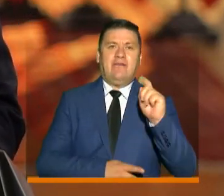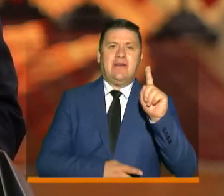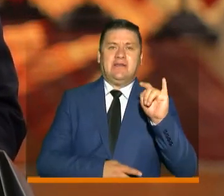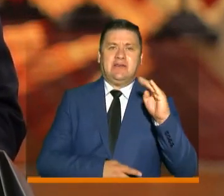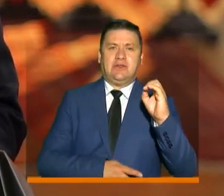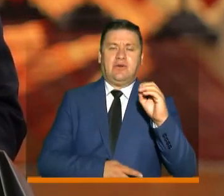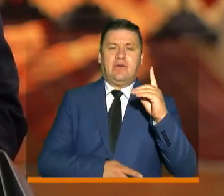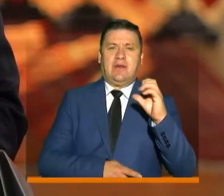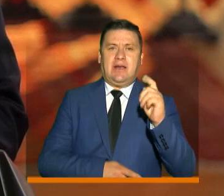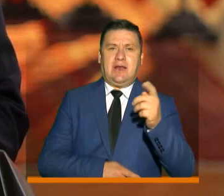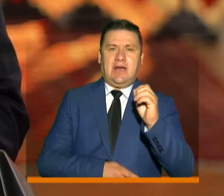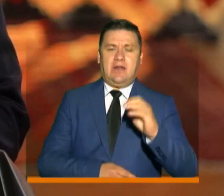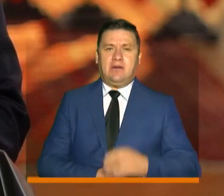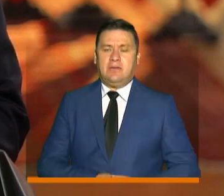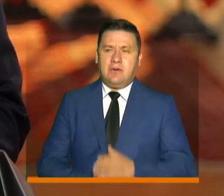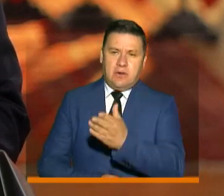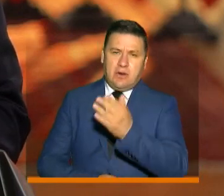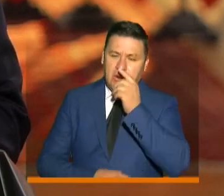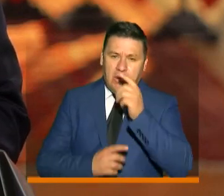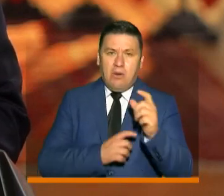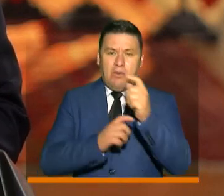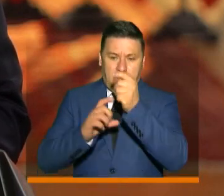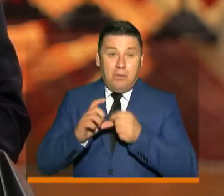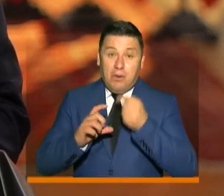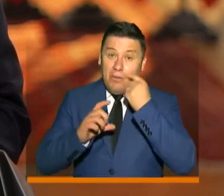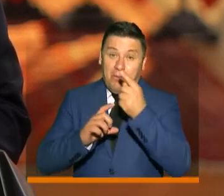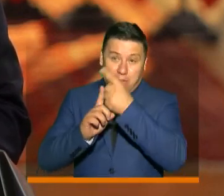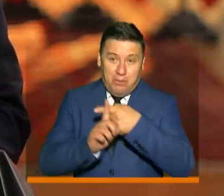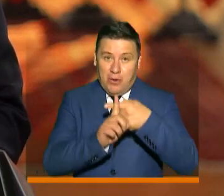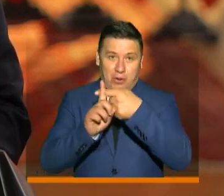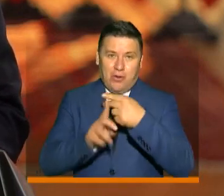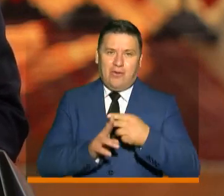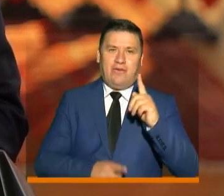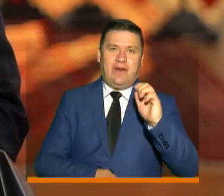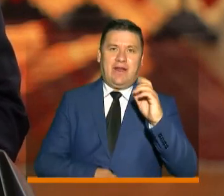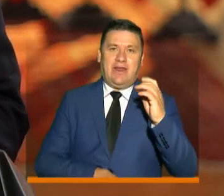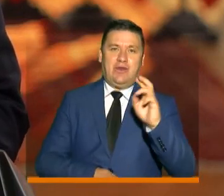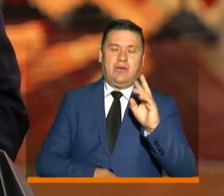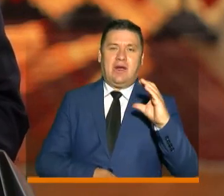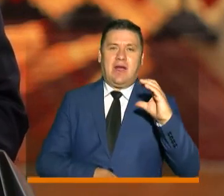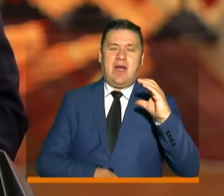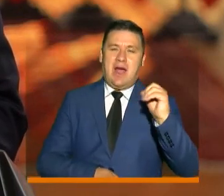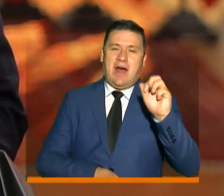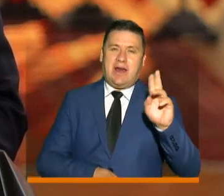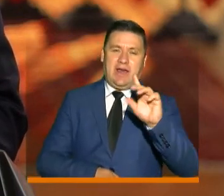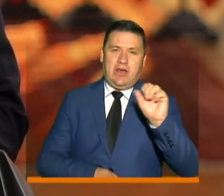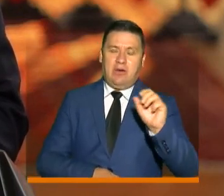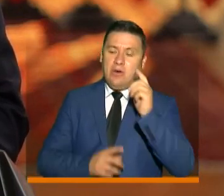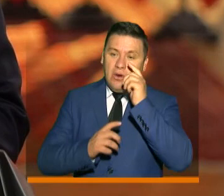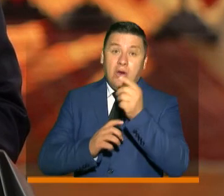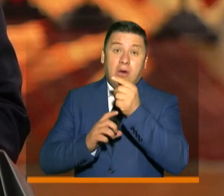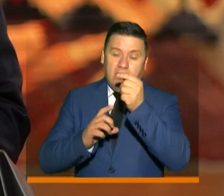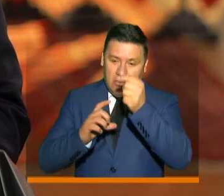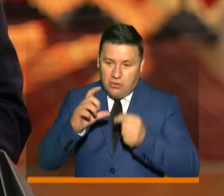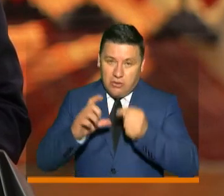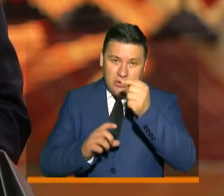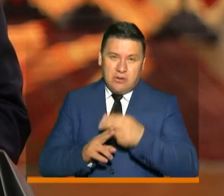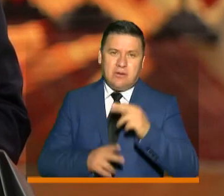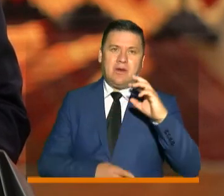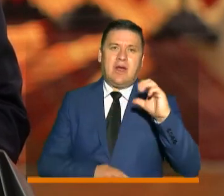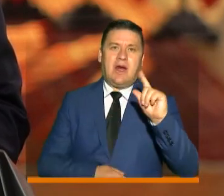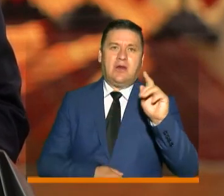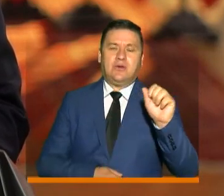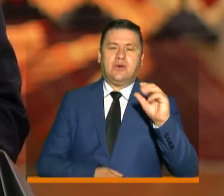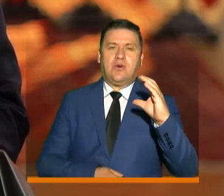barbosa delgado señor procurador general de la nación fernando carrillo señor contralor general de la república carlos